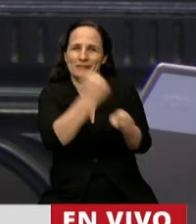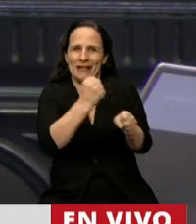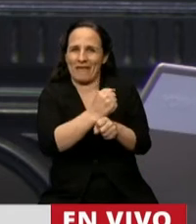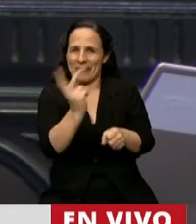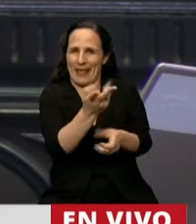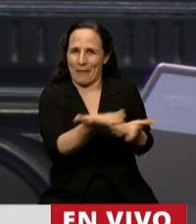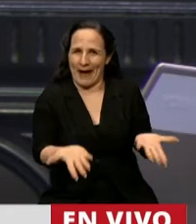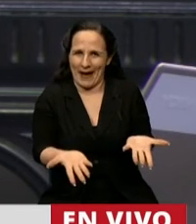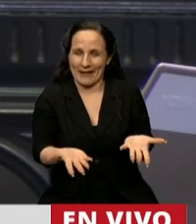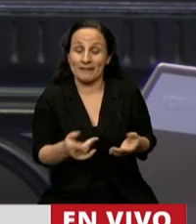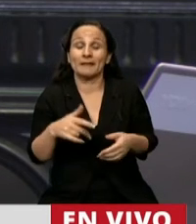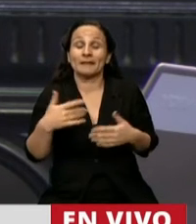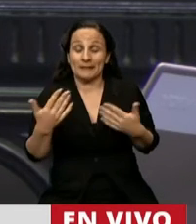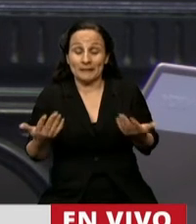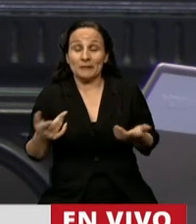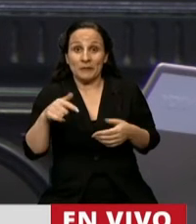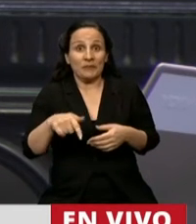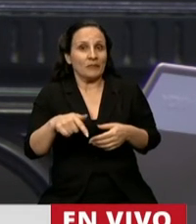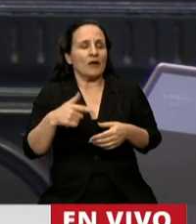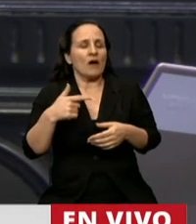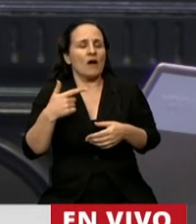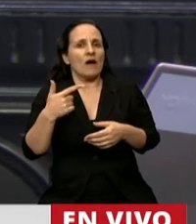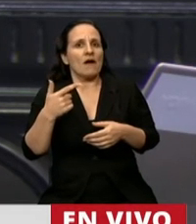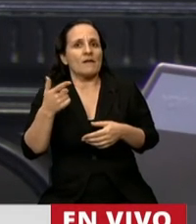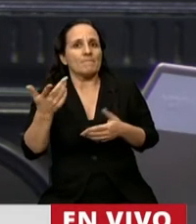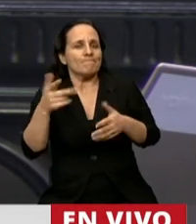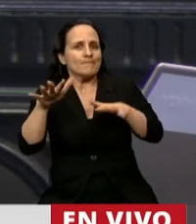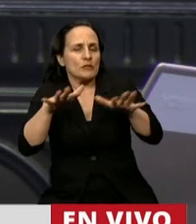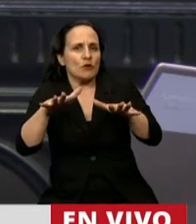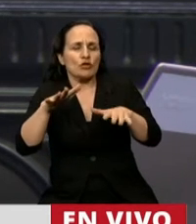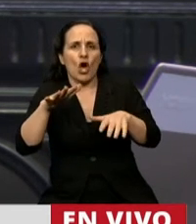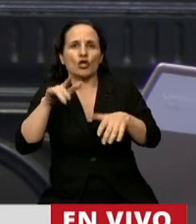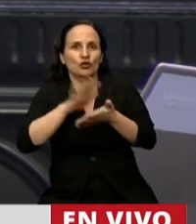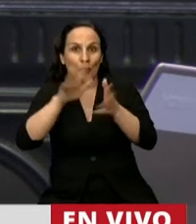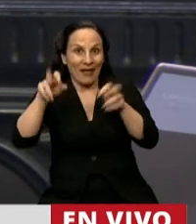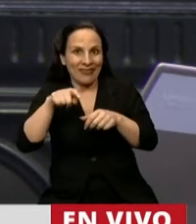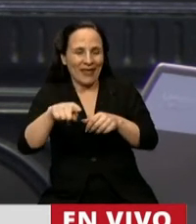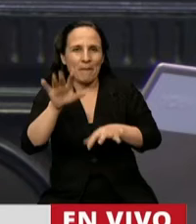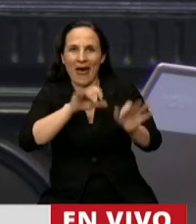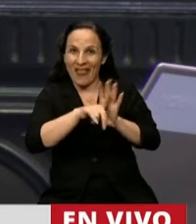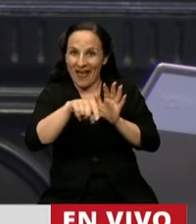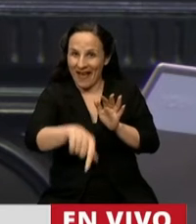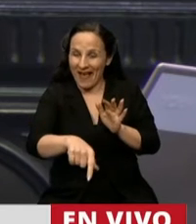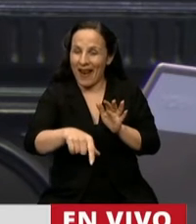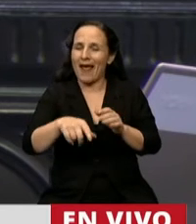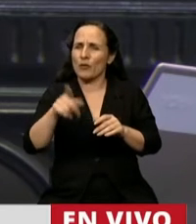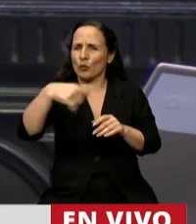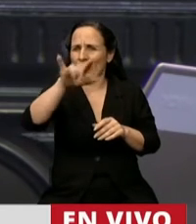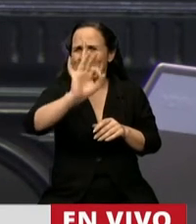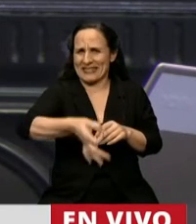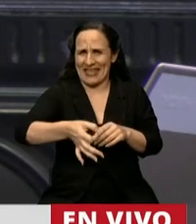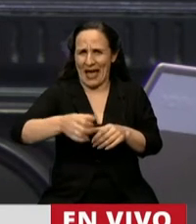consecuencias nefastas. Y cuando hablo de la situación del tema de la economía del conocimiento, ustedes saben que en toda Hispanoamérica